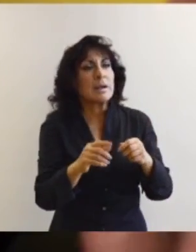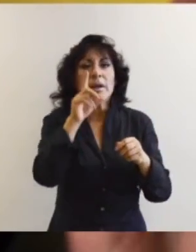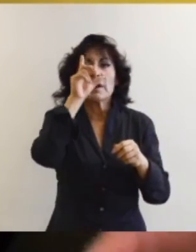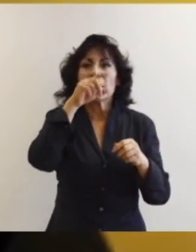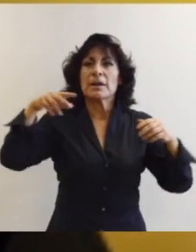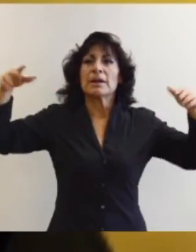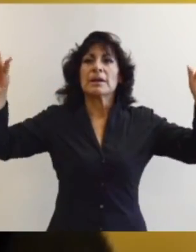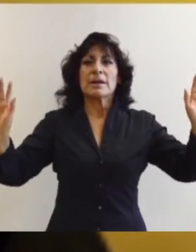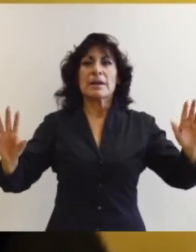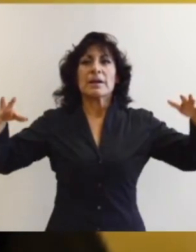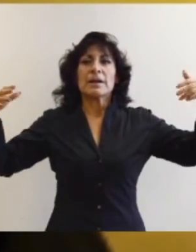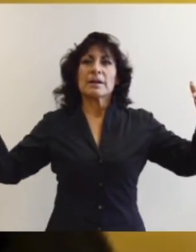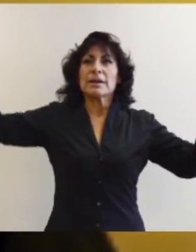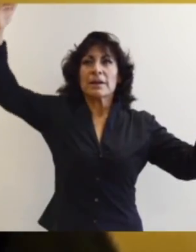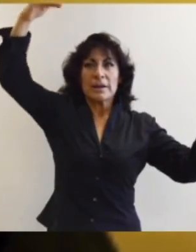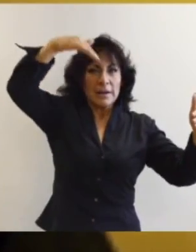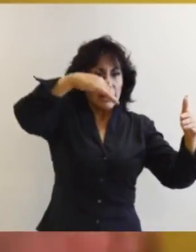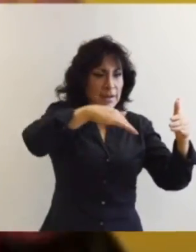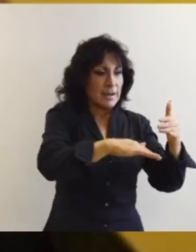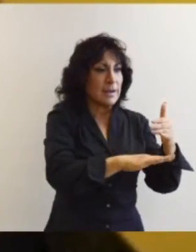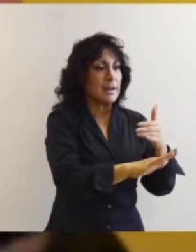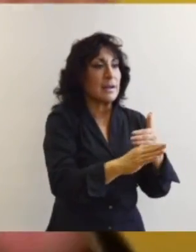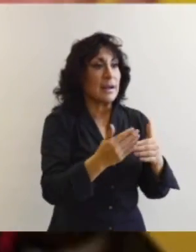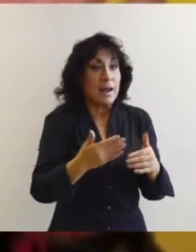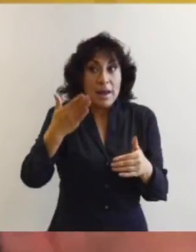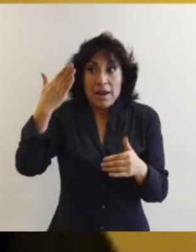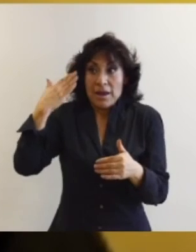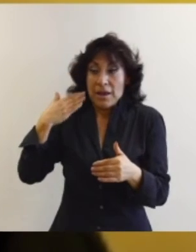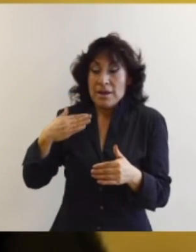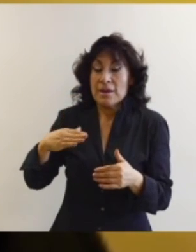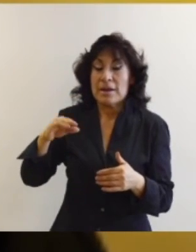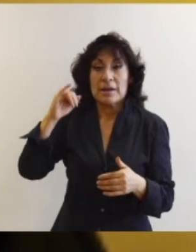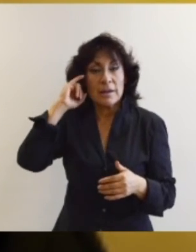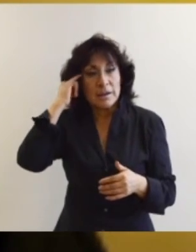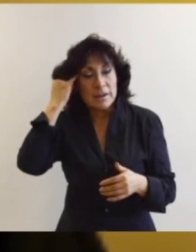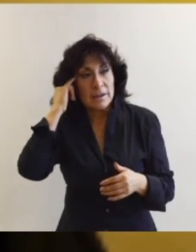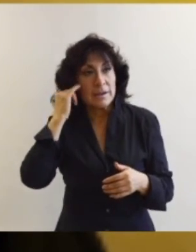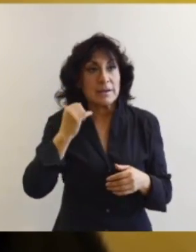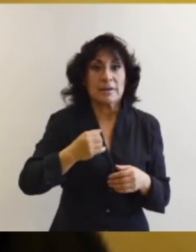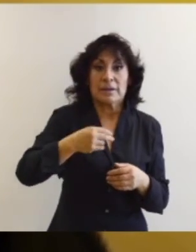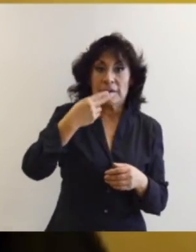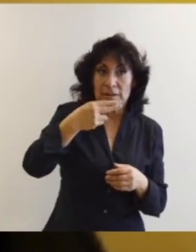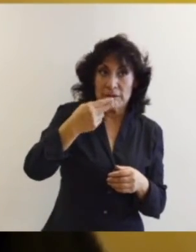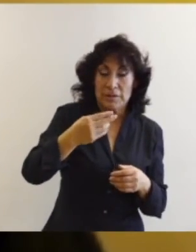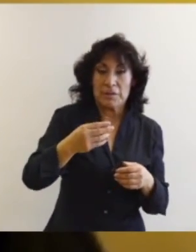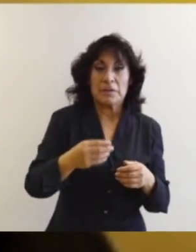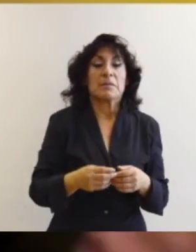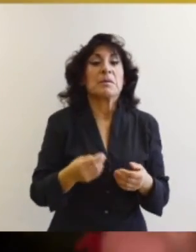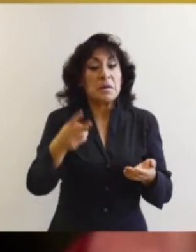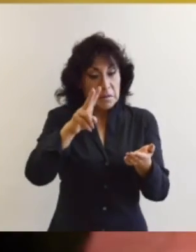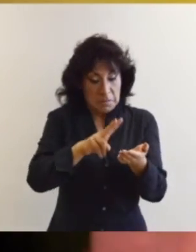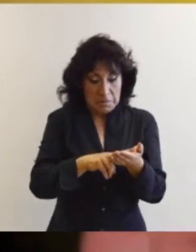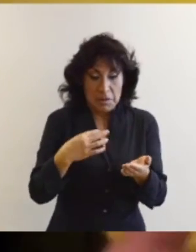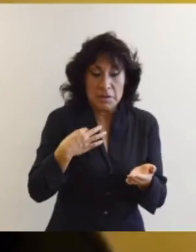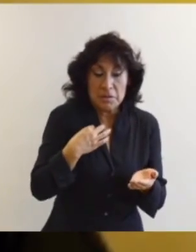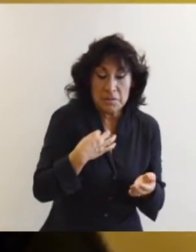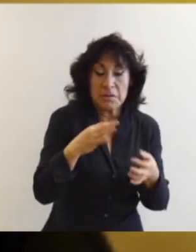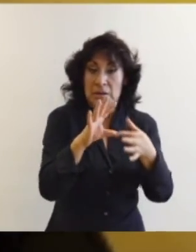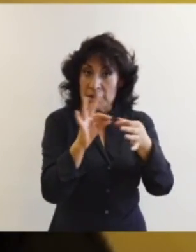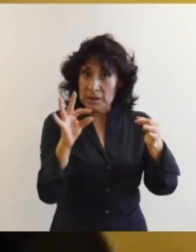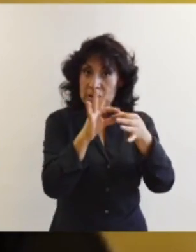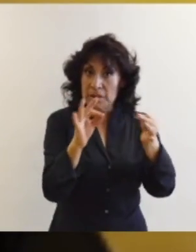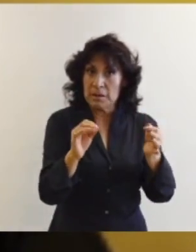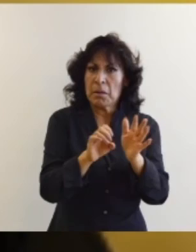el águila que cae. Es maravilloso cómo los indígenas describían en sus nombres las virtudes que